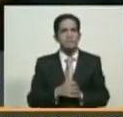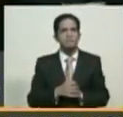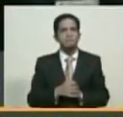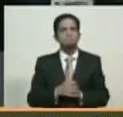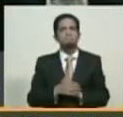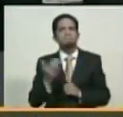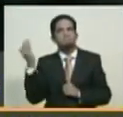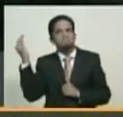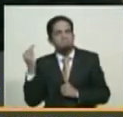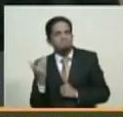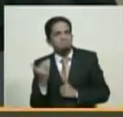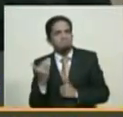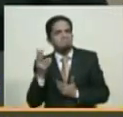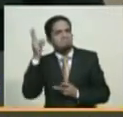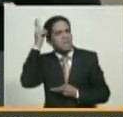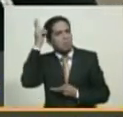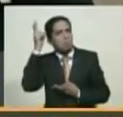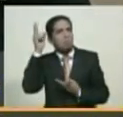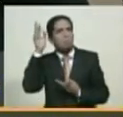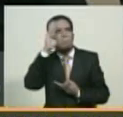Perú recientemente, desde Brasil.